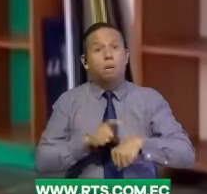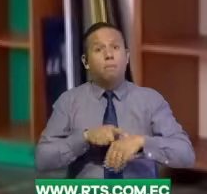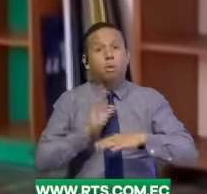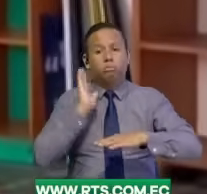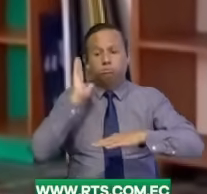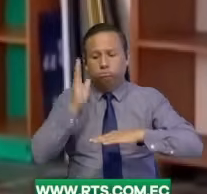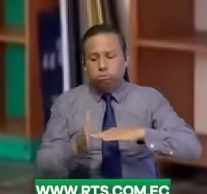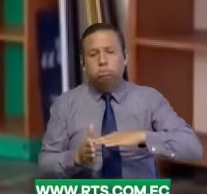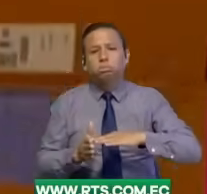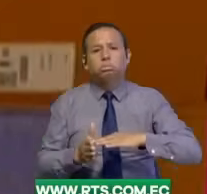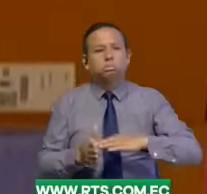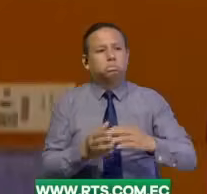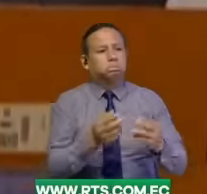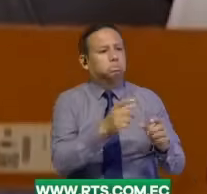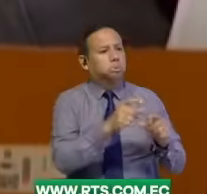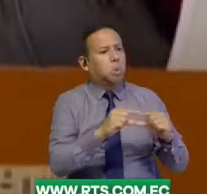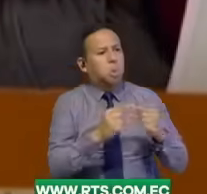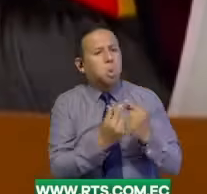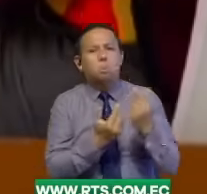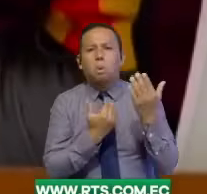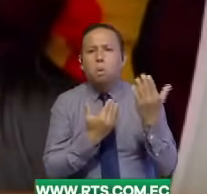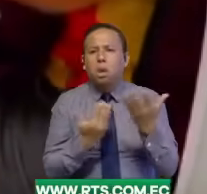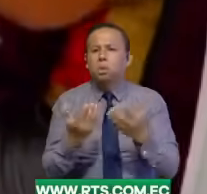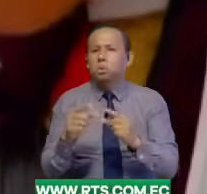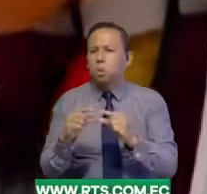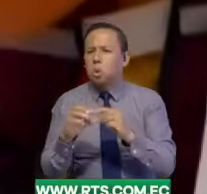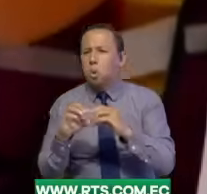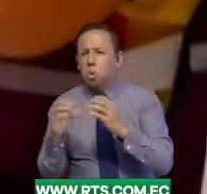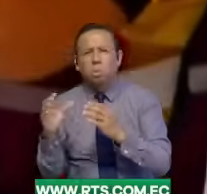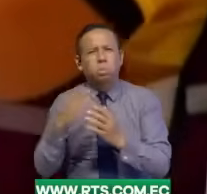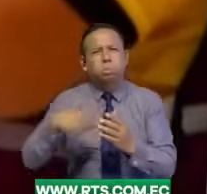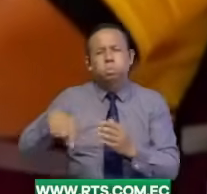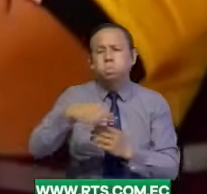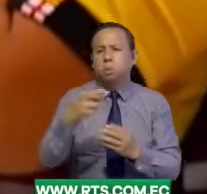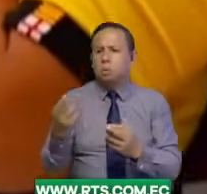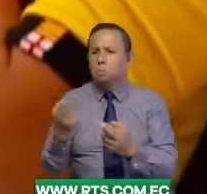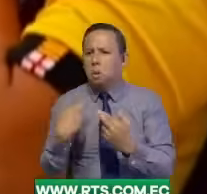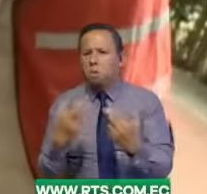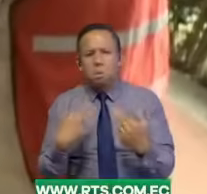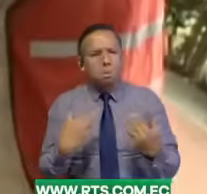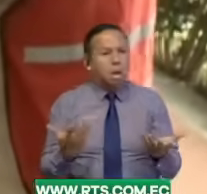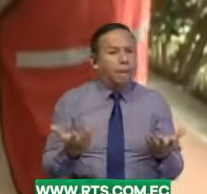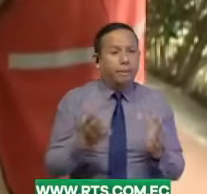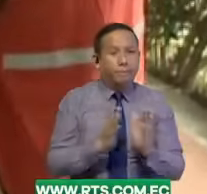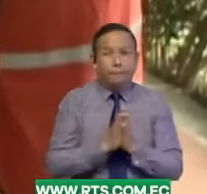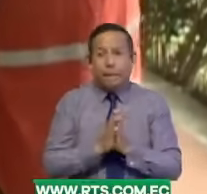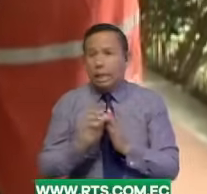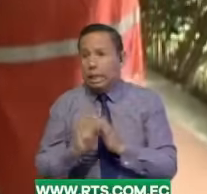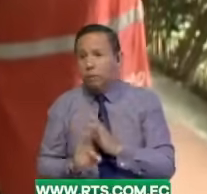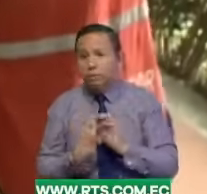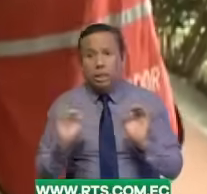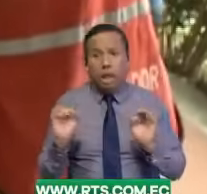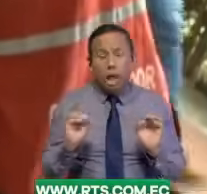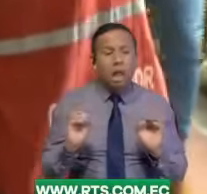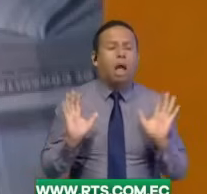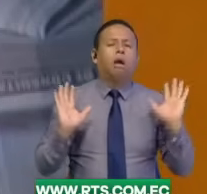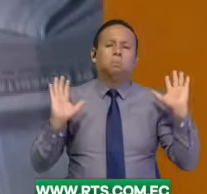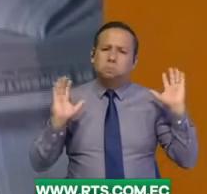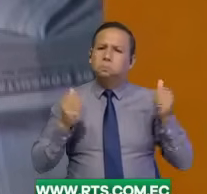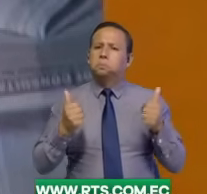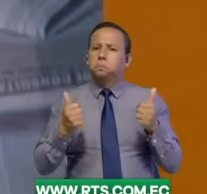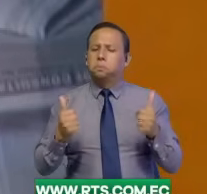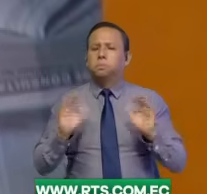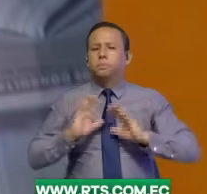y al no existir ni en el CNE ni en el Tribunal Contencioso Electoral TCE a la proclamación preliminar de la